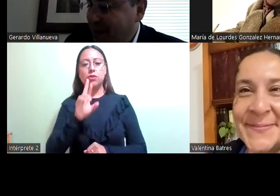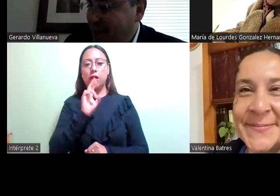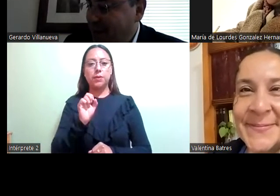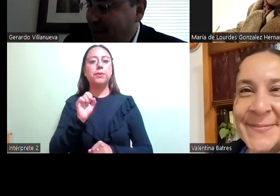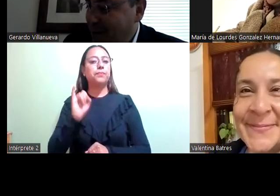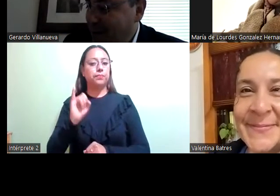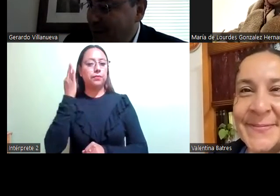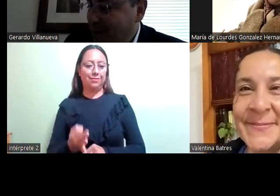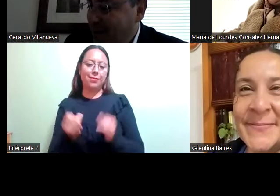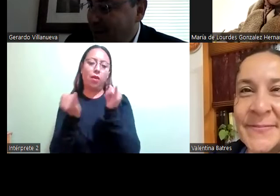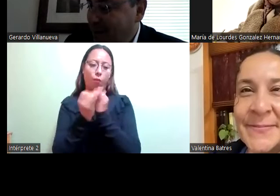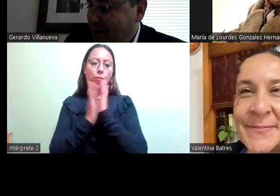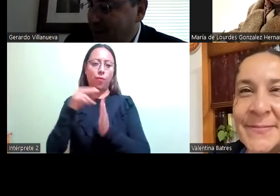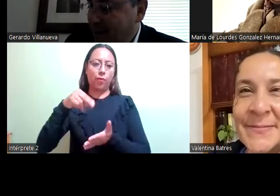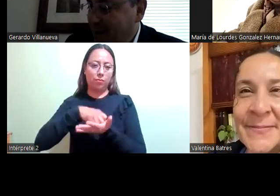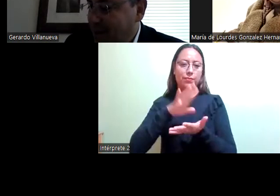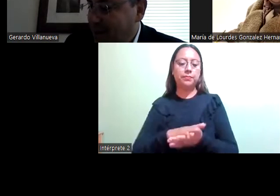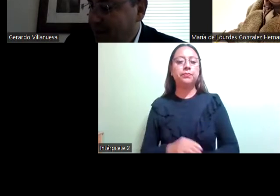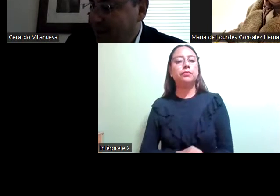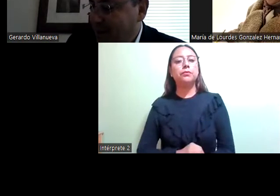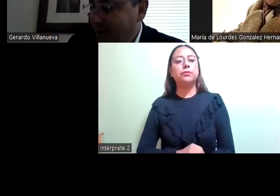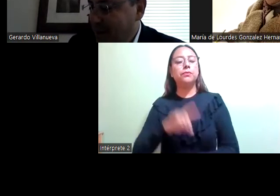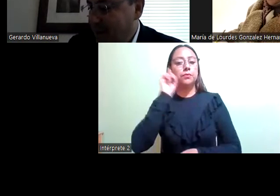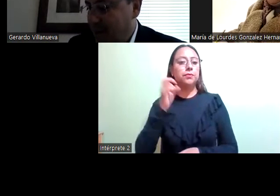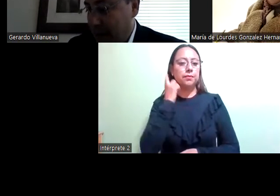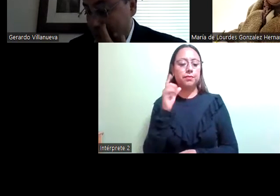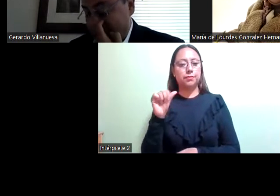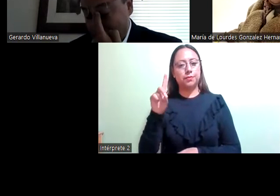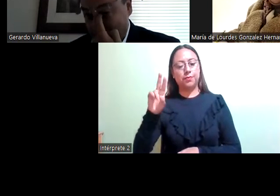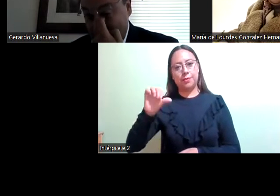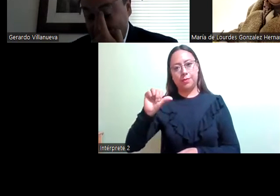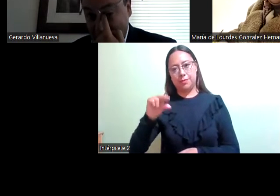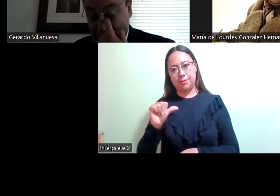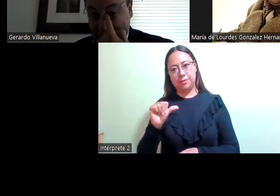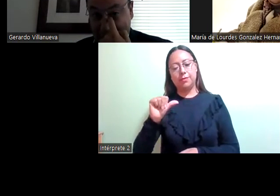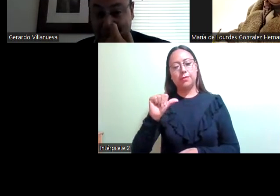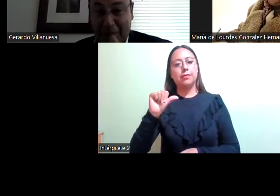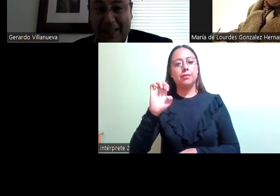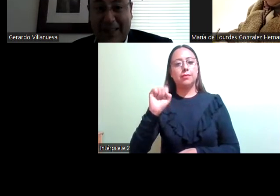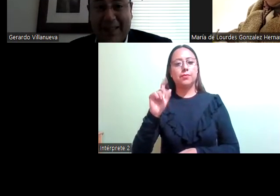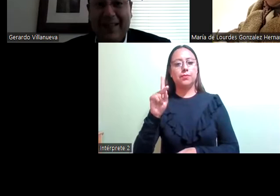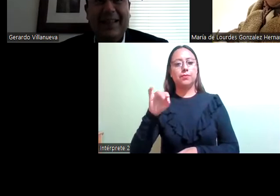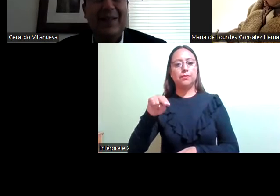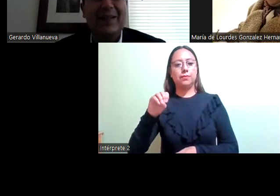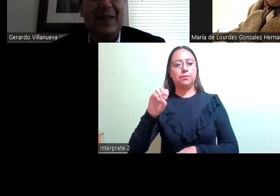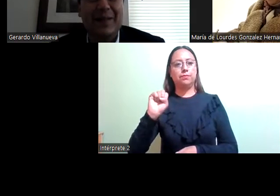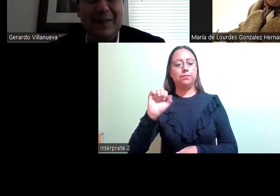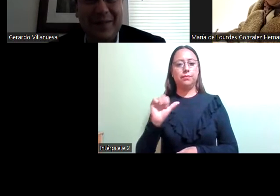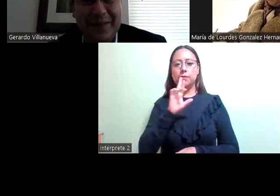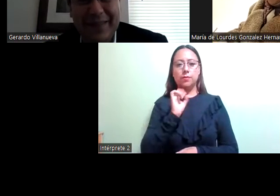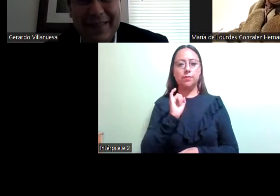buenos días. Buen día. Diputada Adriana María Guadalupe. Espinosa de los Monteros a